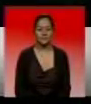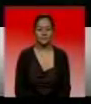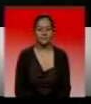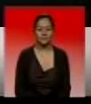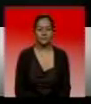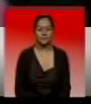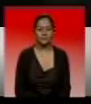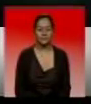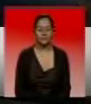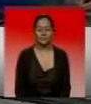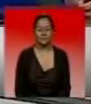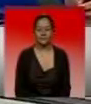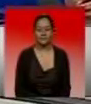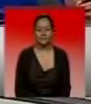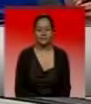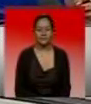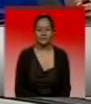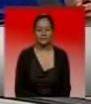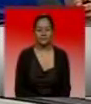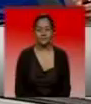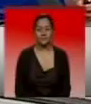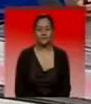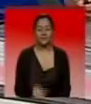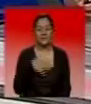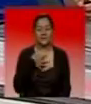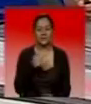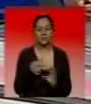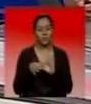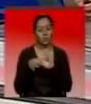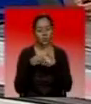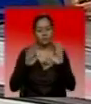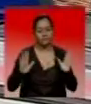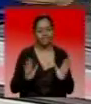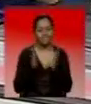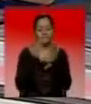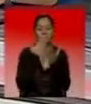Estamos unidos y nos estamos levantando. Gracias por habernos acompañado. Hasta aquí.